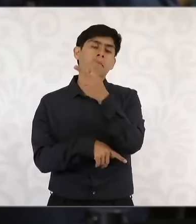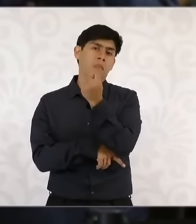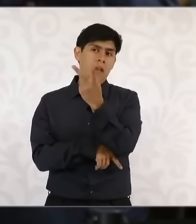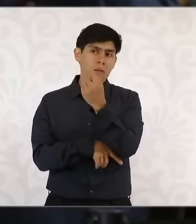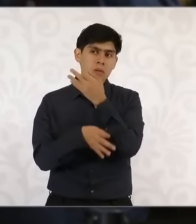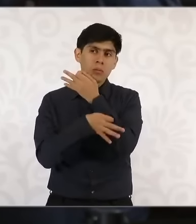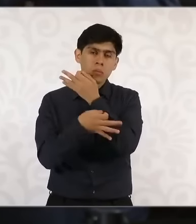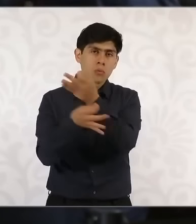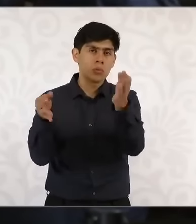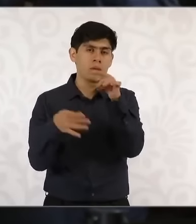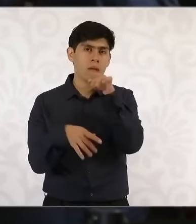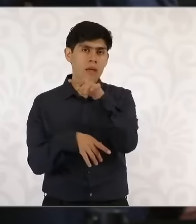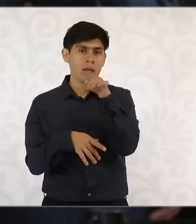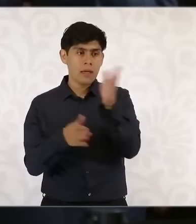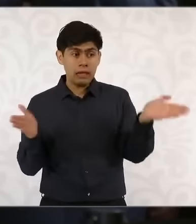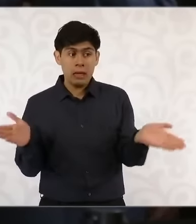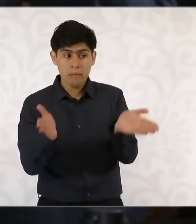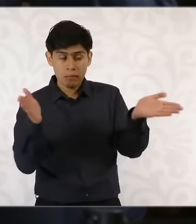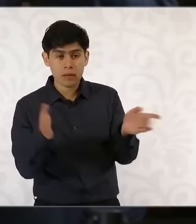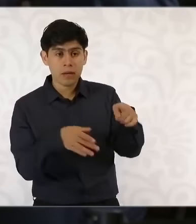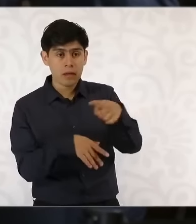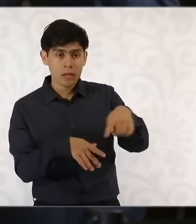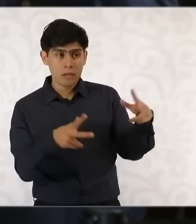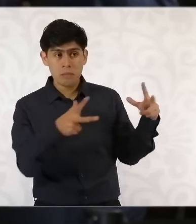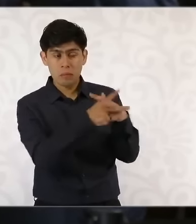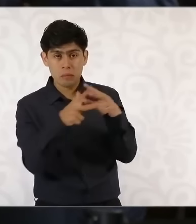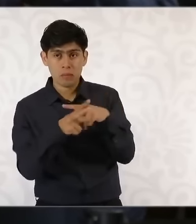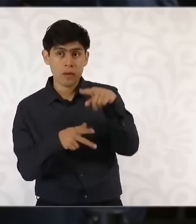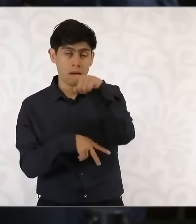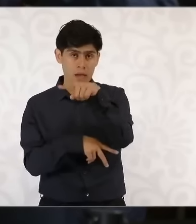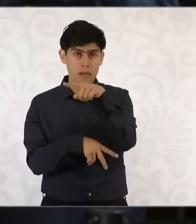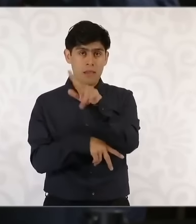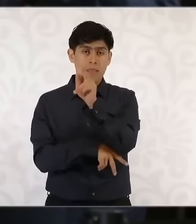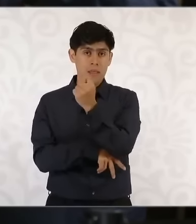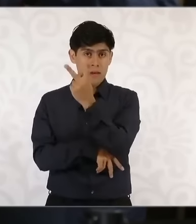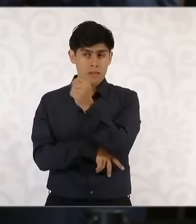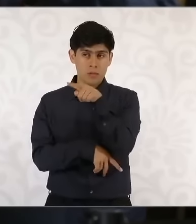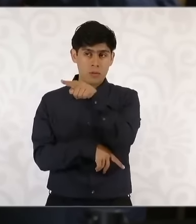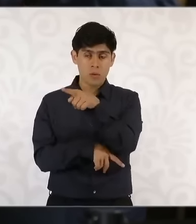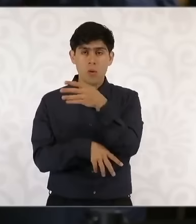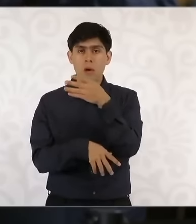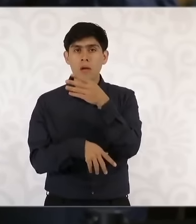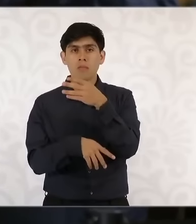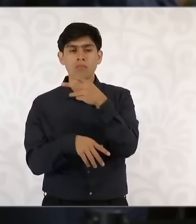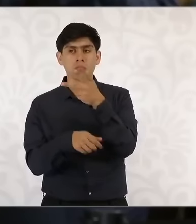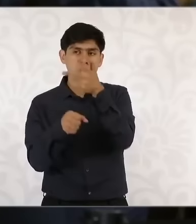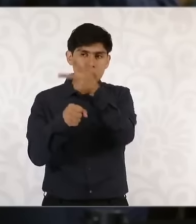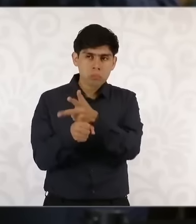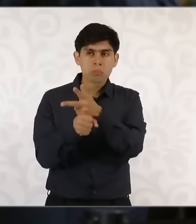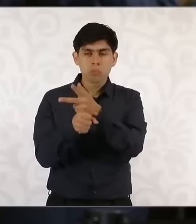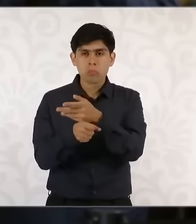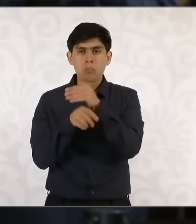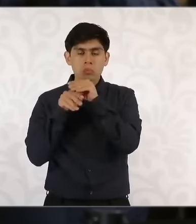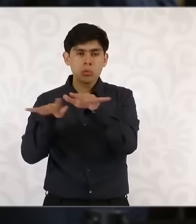incitando a un ambiente hostil. Estuvieron transmitiendo el propio responsable o el